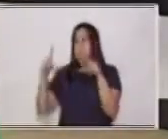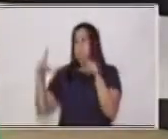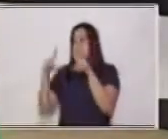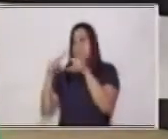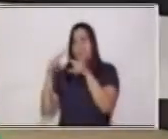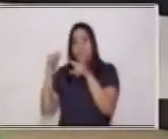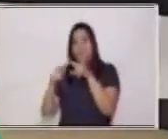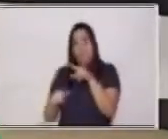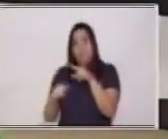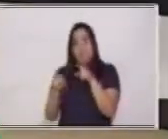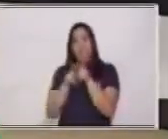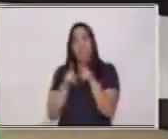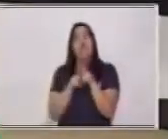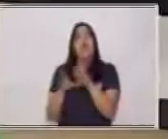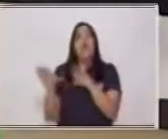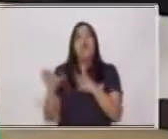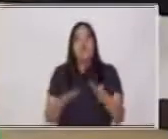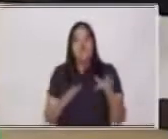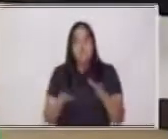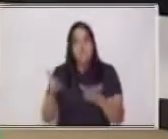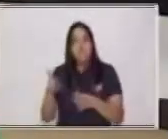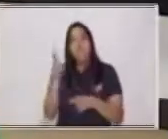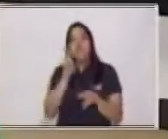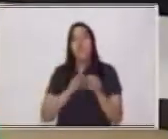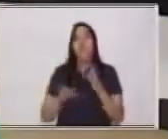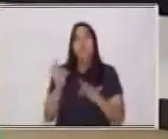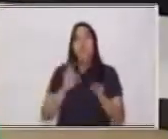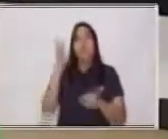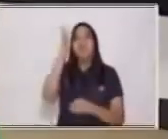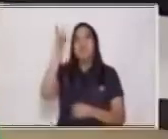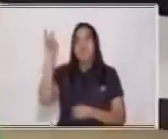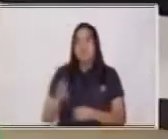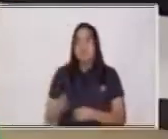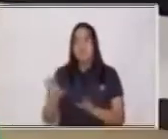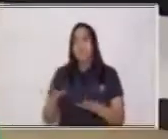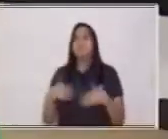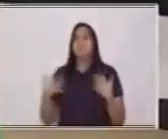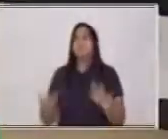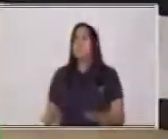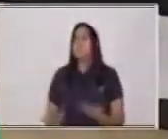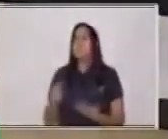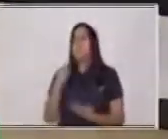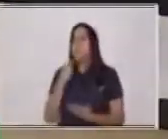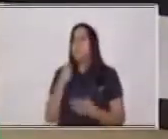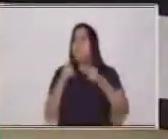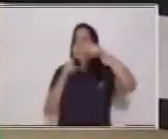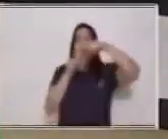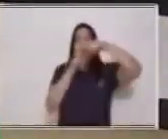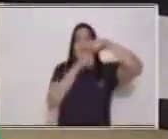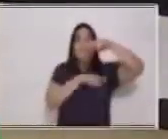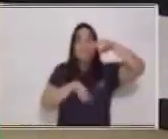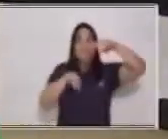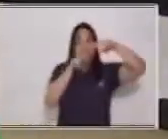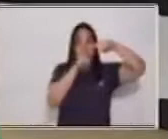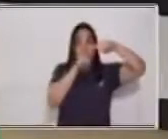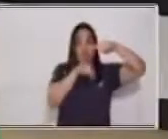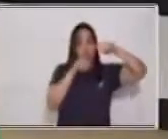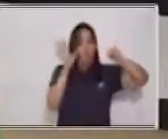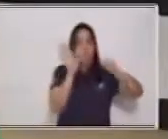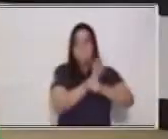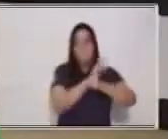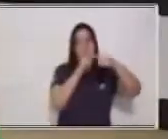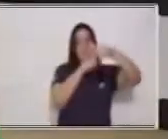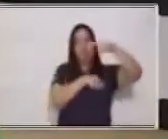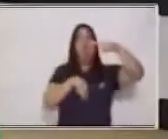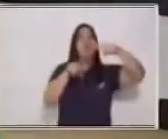del pastel o de la pizza. Entonces, ¿qué vamos a hacer? En este círculo de acá, tú vas a escribir